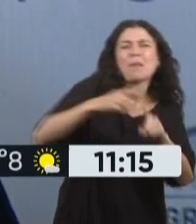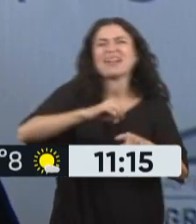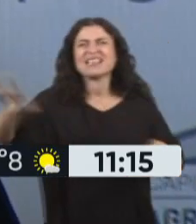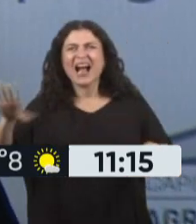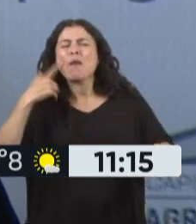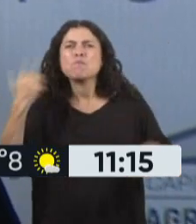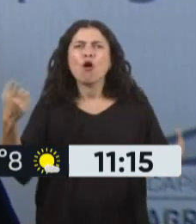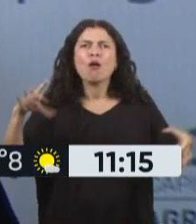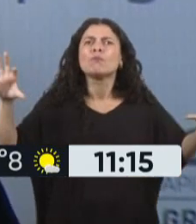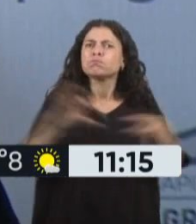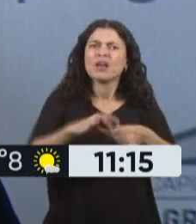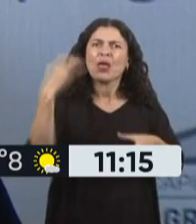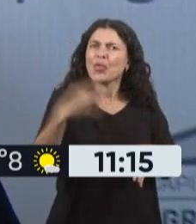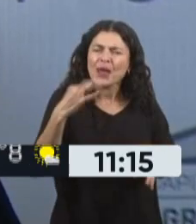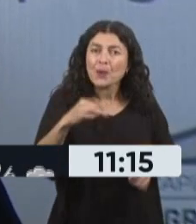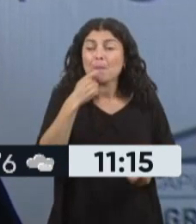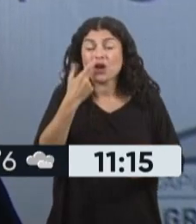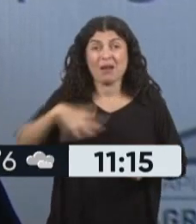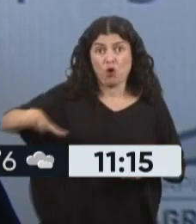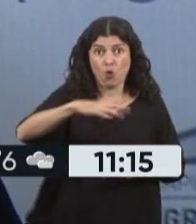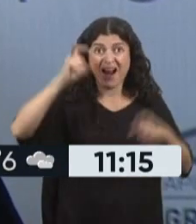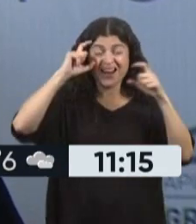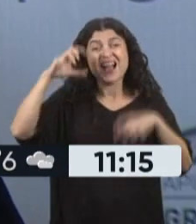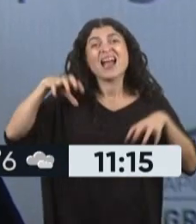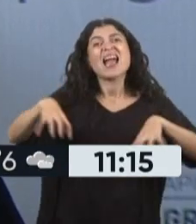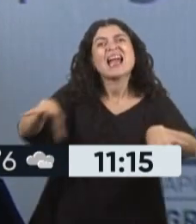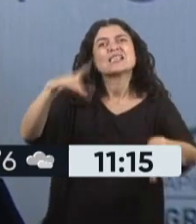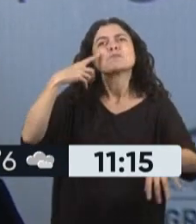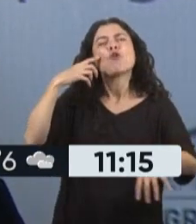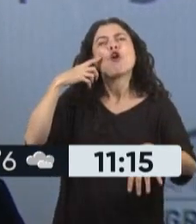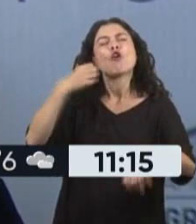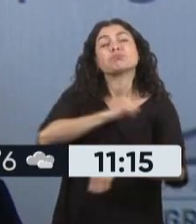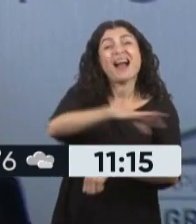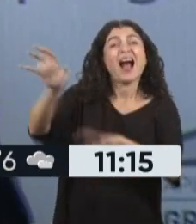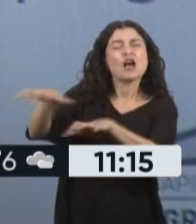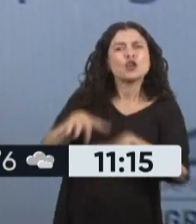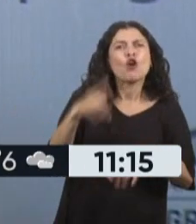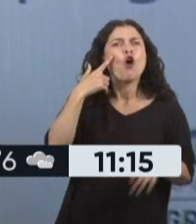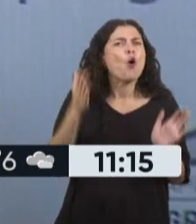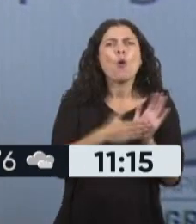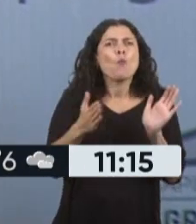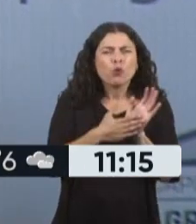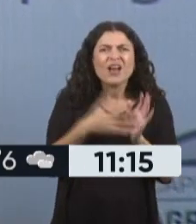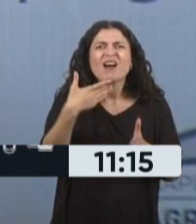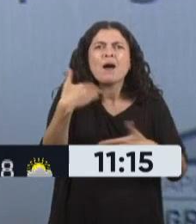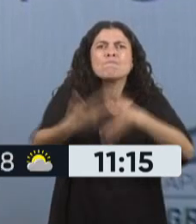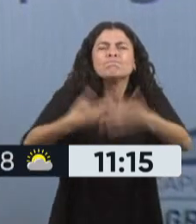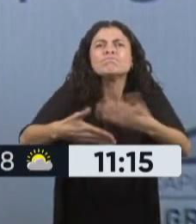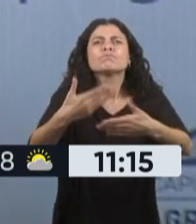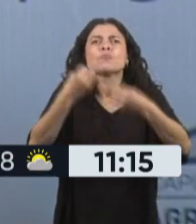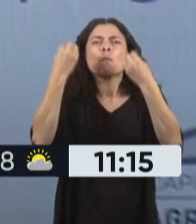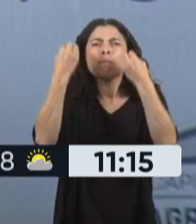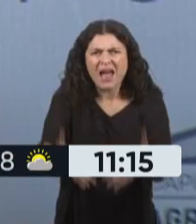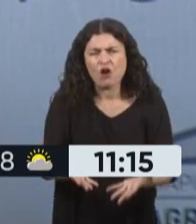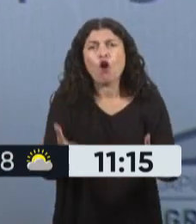es una prueba cabal de que la industrialización y la innovación tecnológica son una consecuencia natural del desarrollo exitoso de la actividad